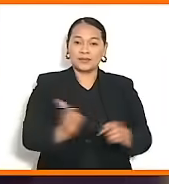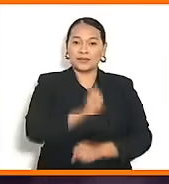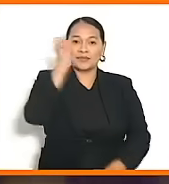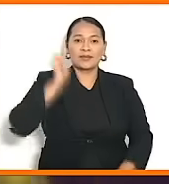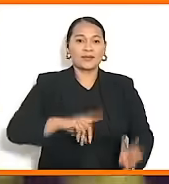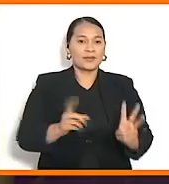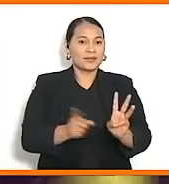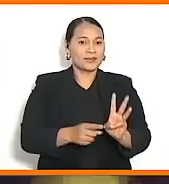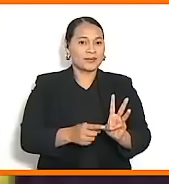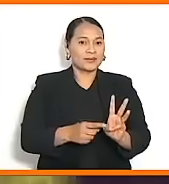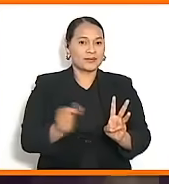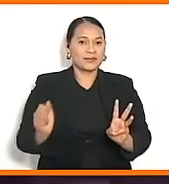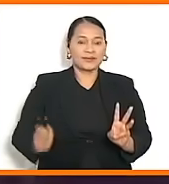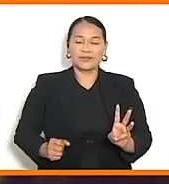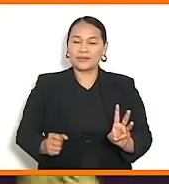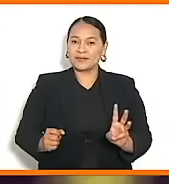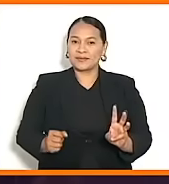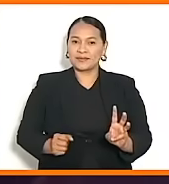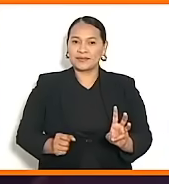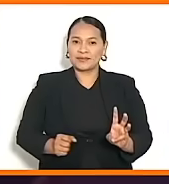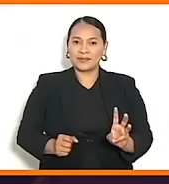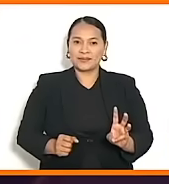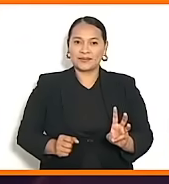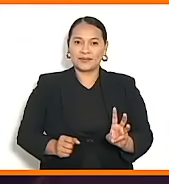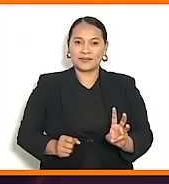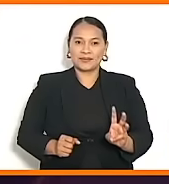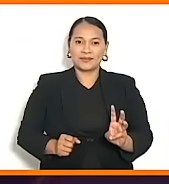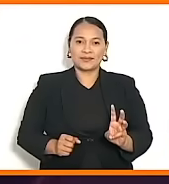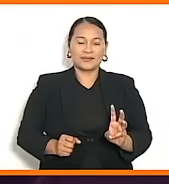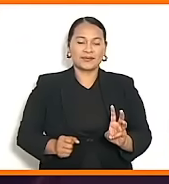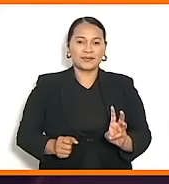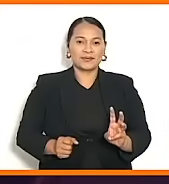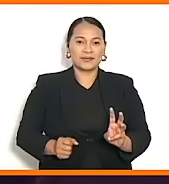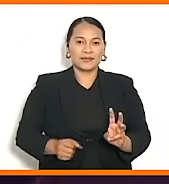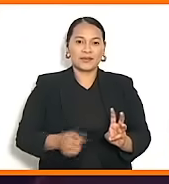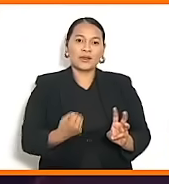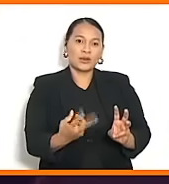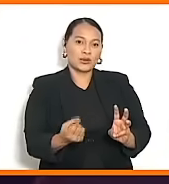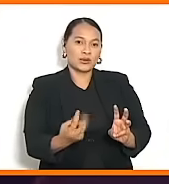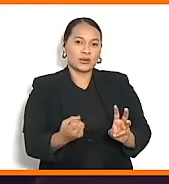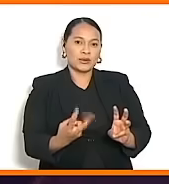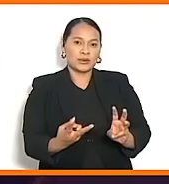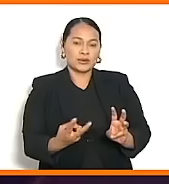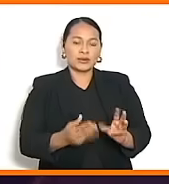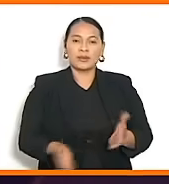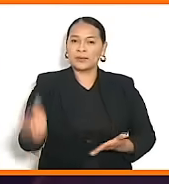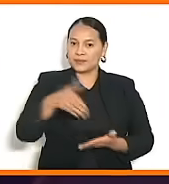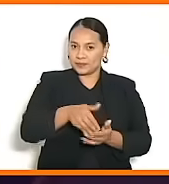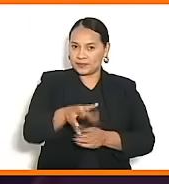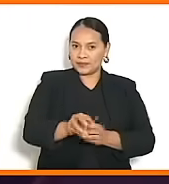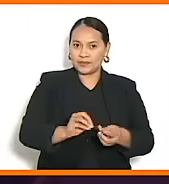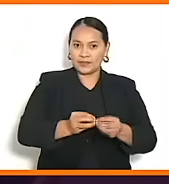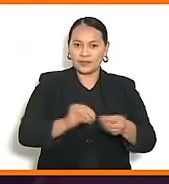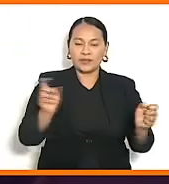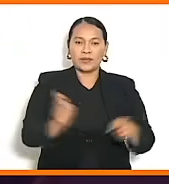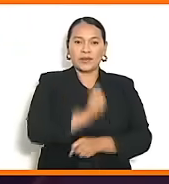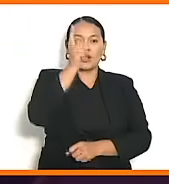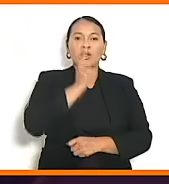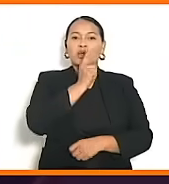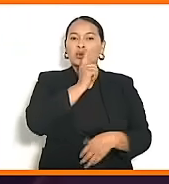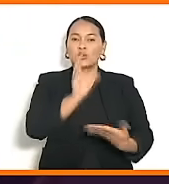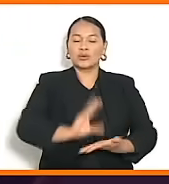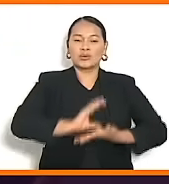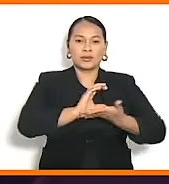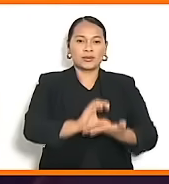y decisivo número millonario y este es el 12. Tus números favorecidos junto a nuestro Loto Super Premio